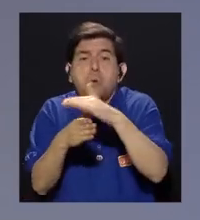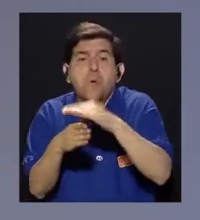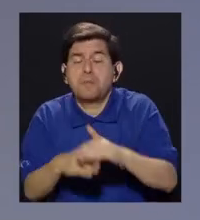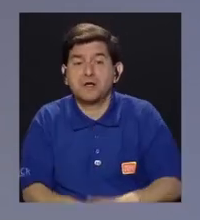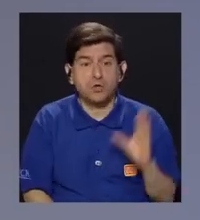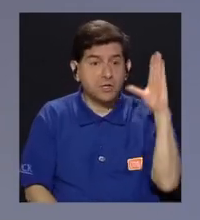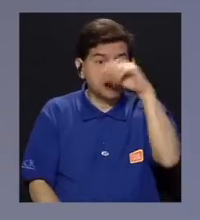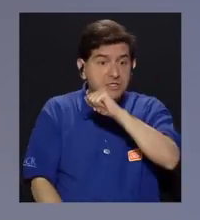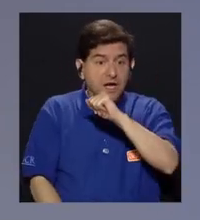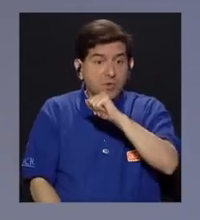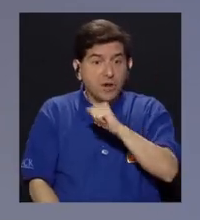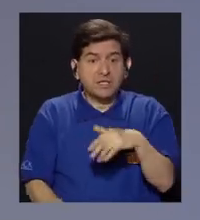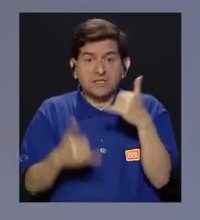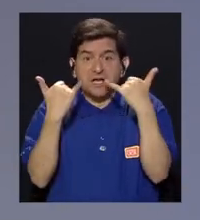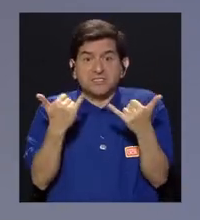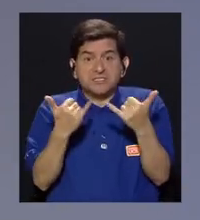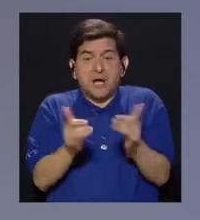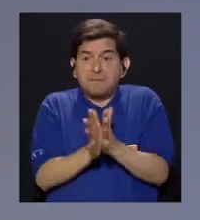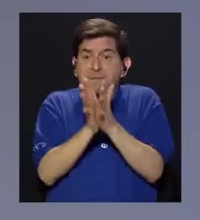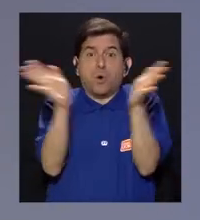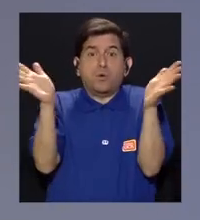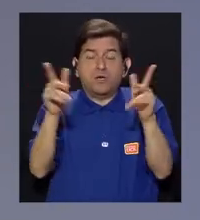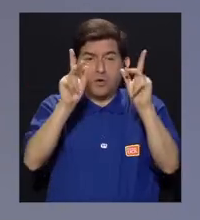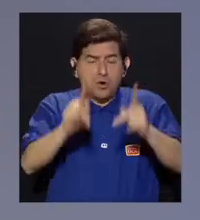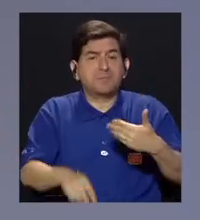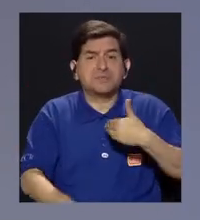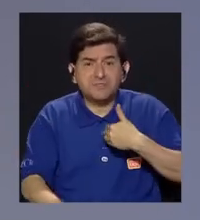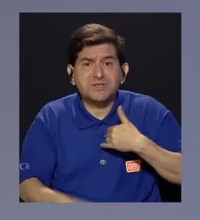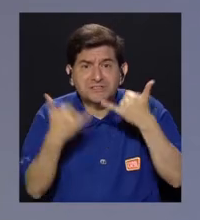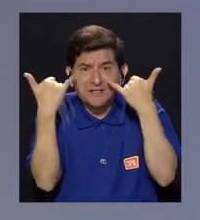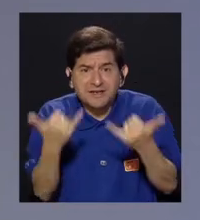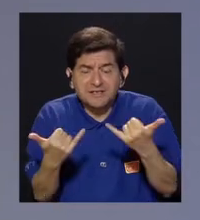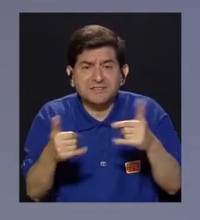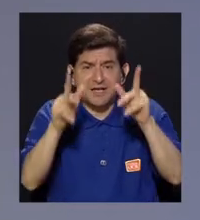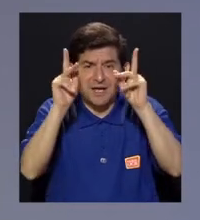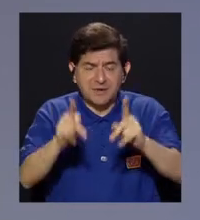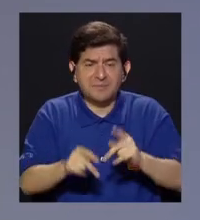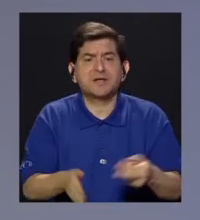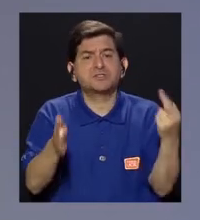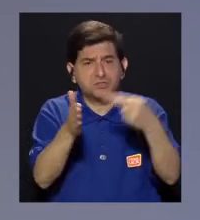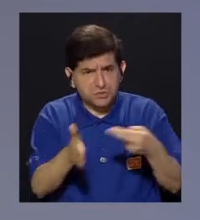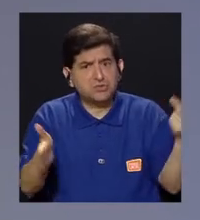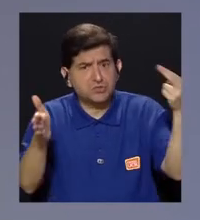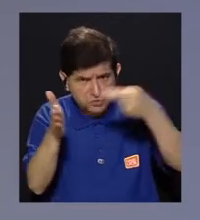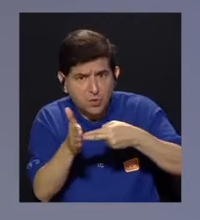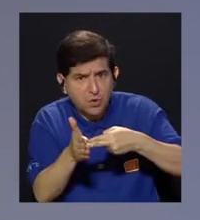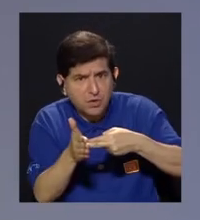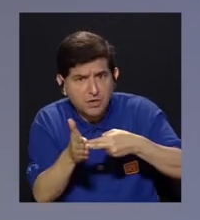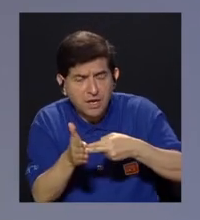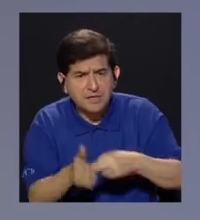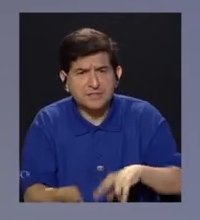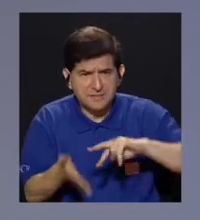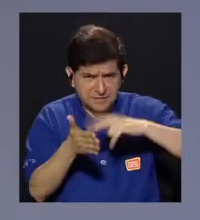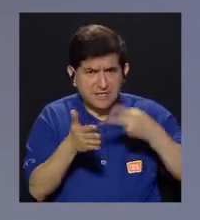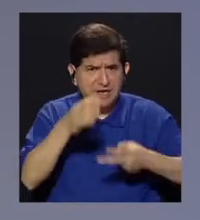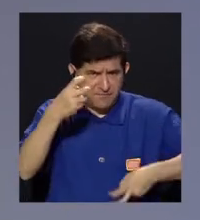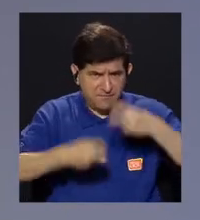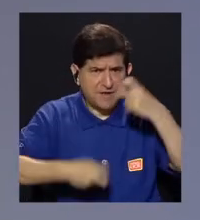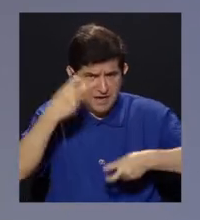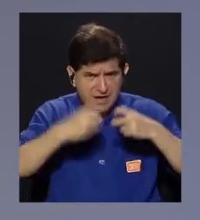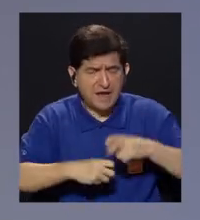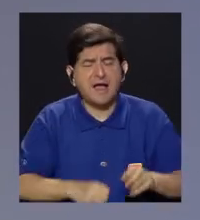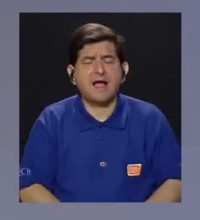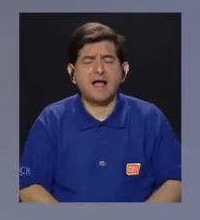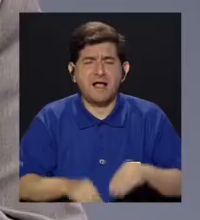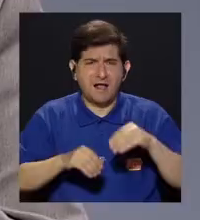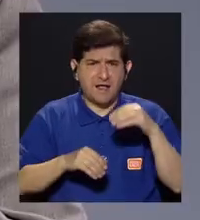compartidos y de inmediato cuando se da cuenta lo baja pero ya es de dominio público hay personas que lo tienen las personas que lo reproduzcan el incurren en